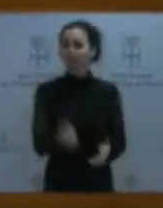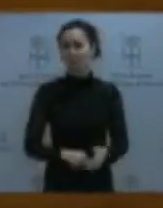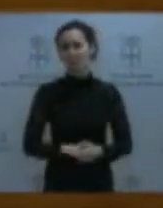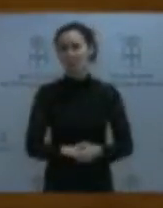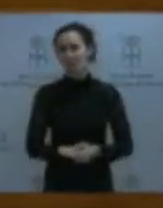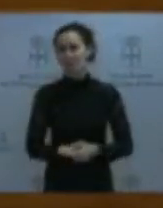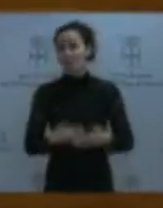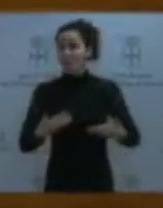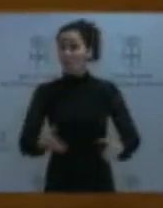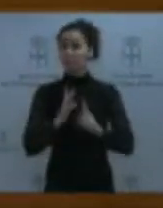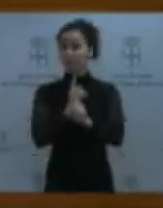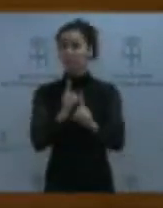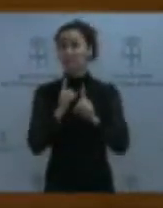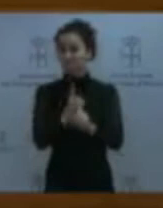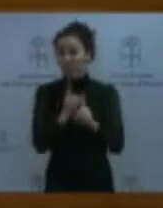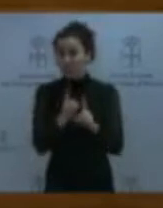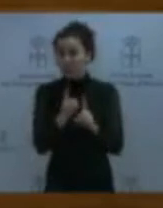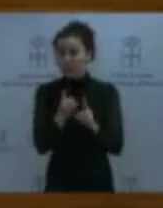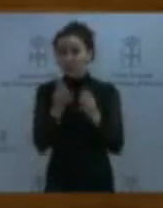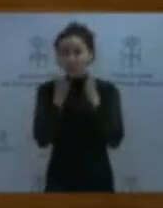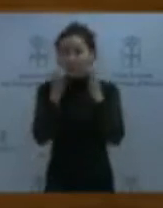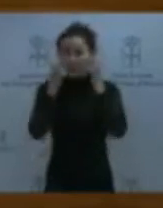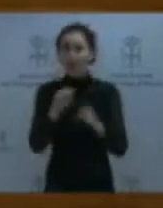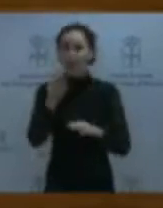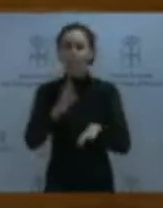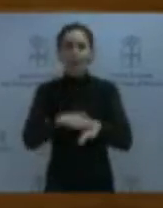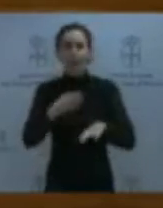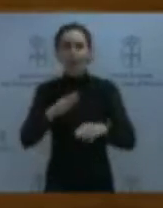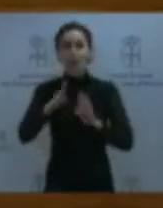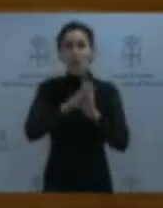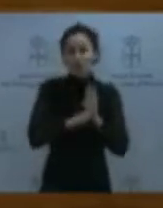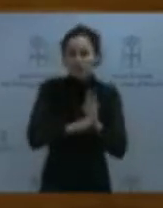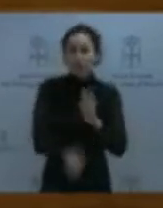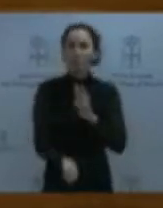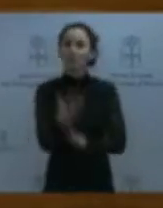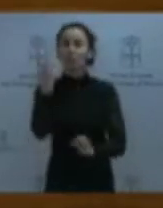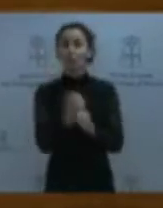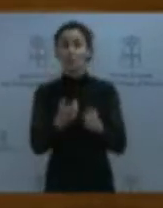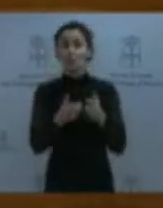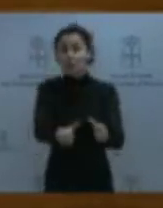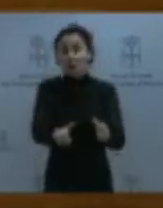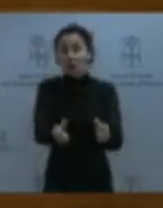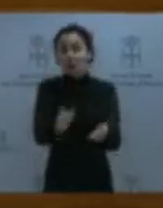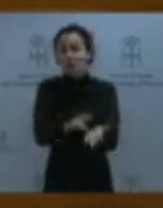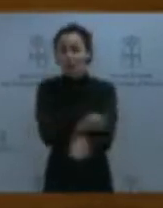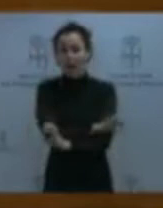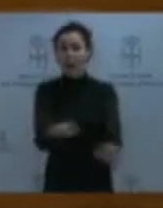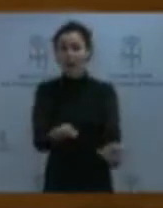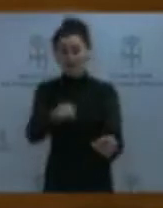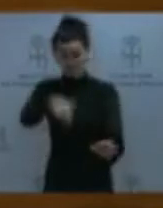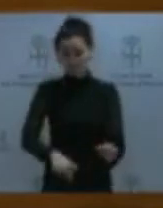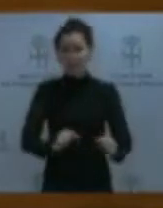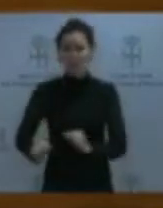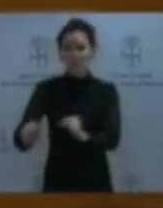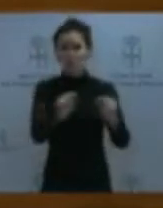una ley de transporte que no vale en absoluto para mejorar ni sus condiciones ni la creación de empleo en el sector. Y esto lo hemos discutido en la ley